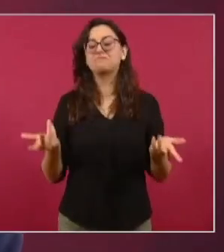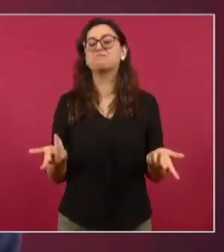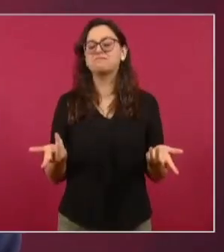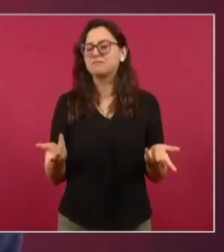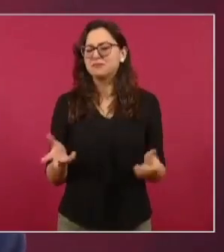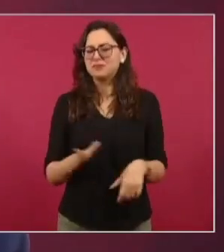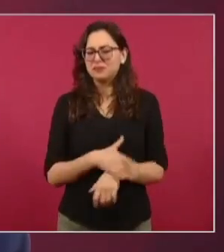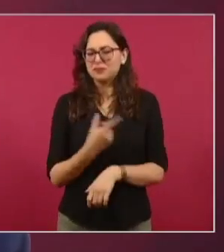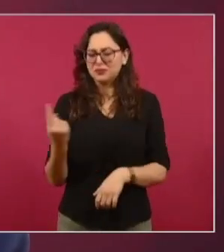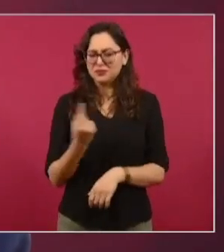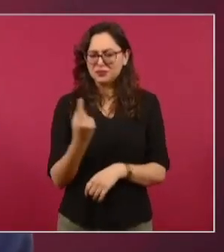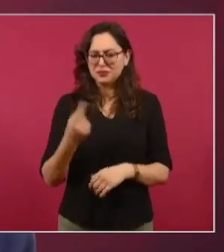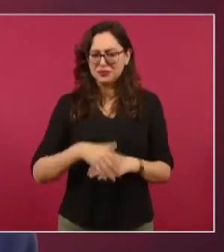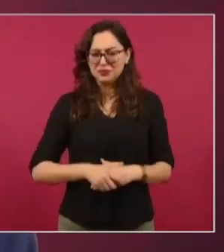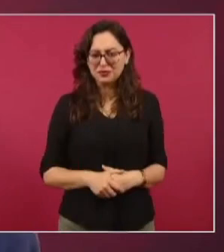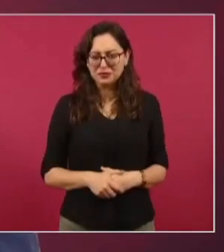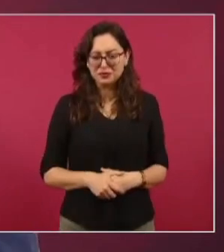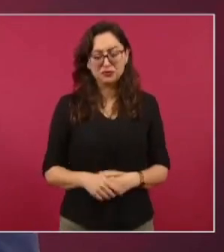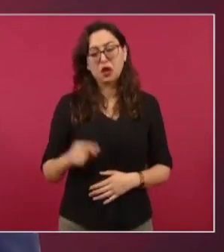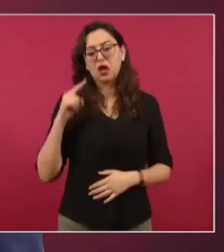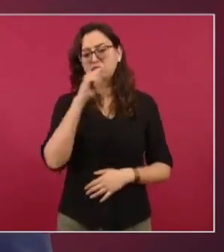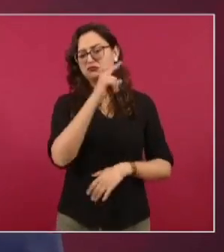el castillo de la pureza